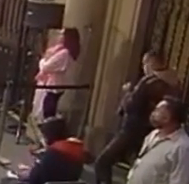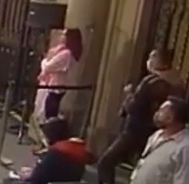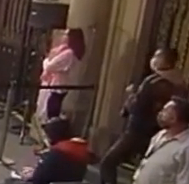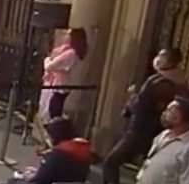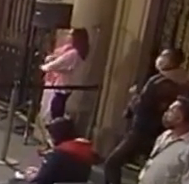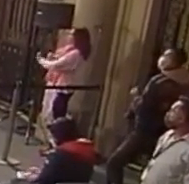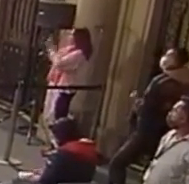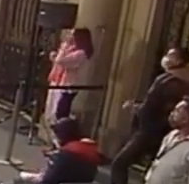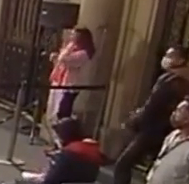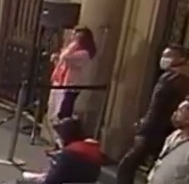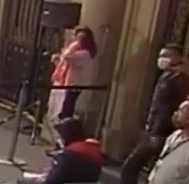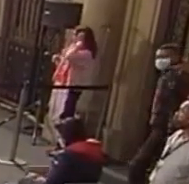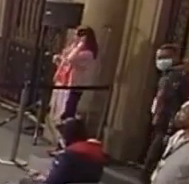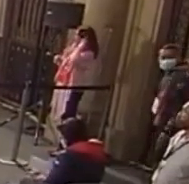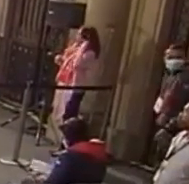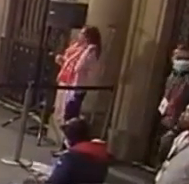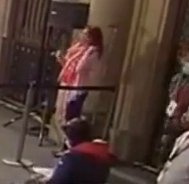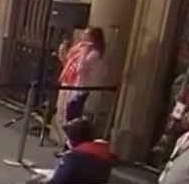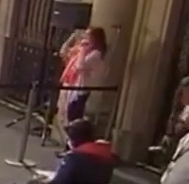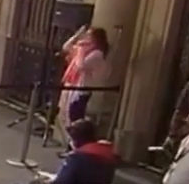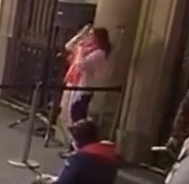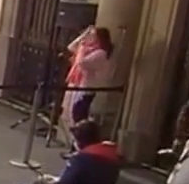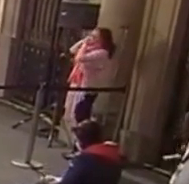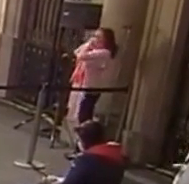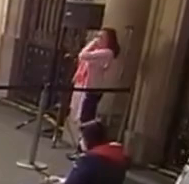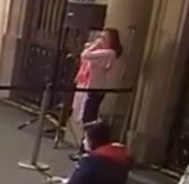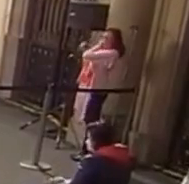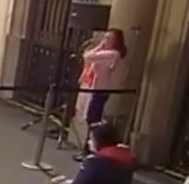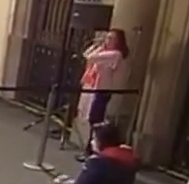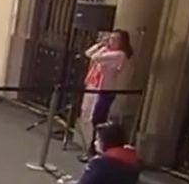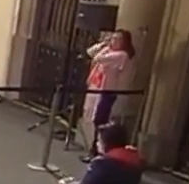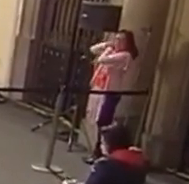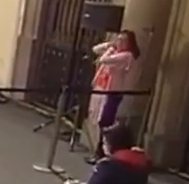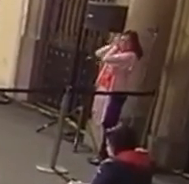Si les parece, terminamos. Es Carlos Calzada, Alberto Morales.